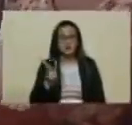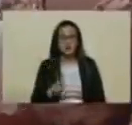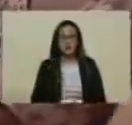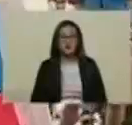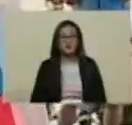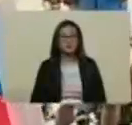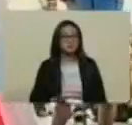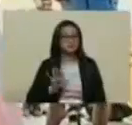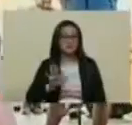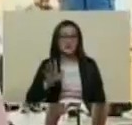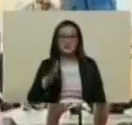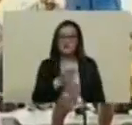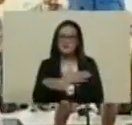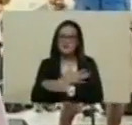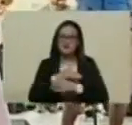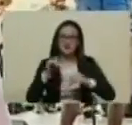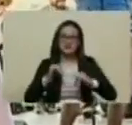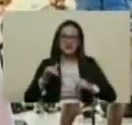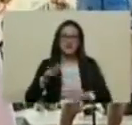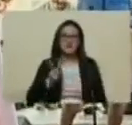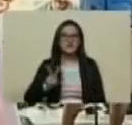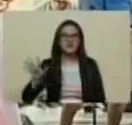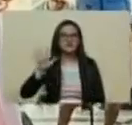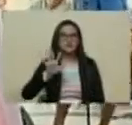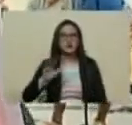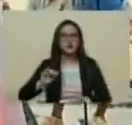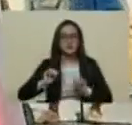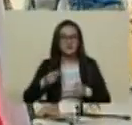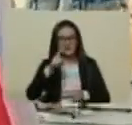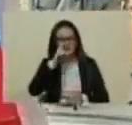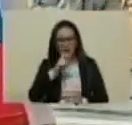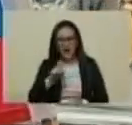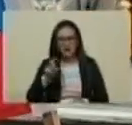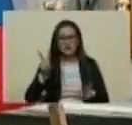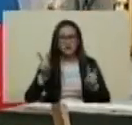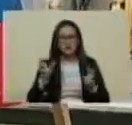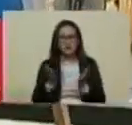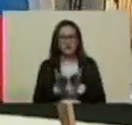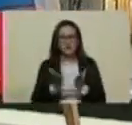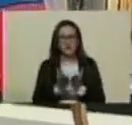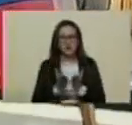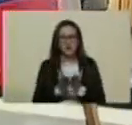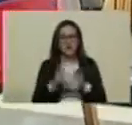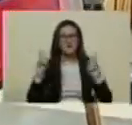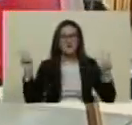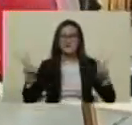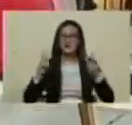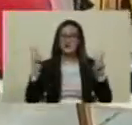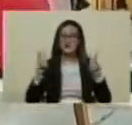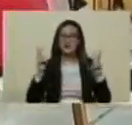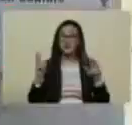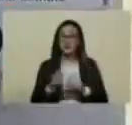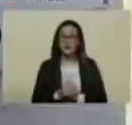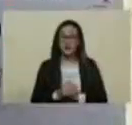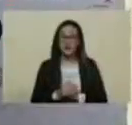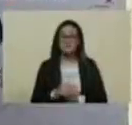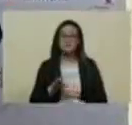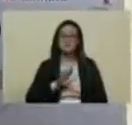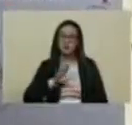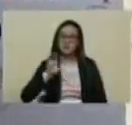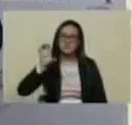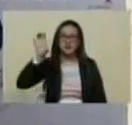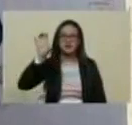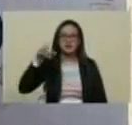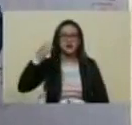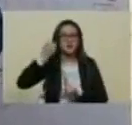así sea. Felicidades, Venezuela. Se inicia el año escolar en victoria, en patria,